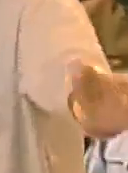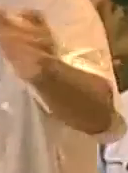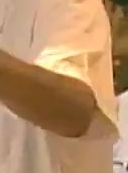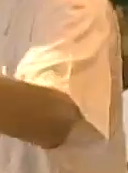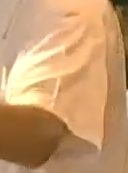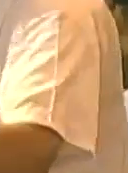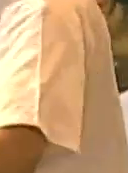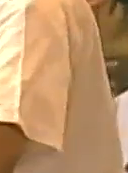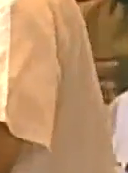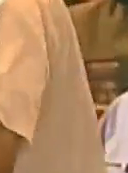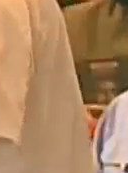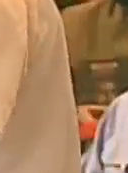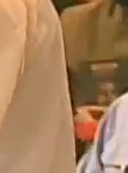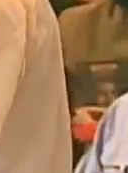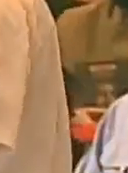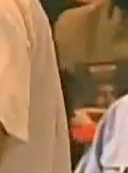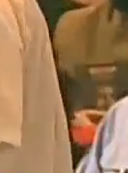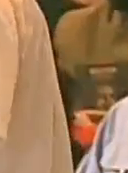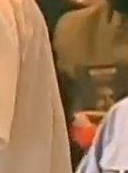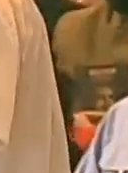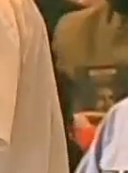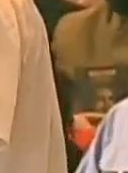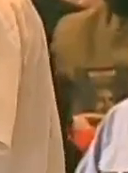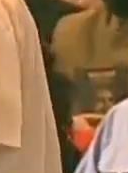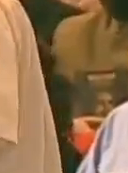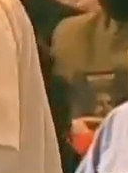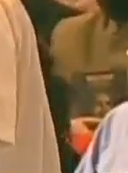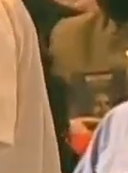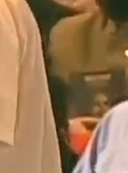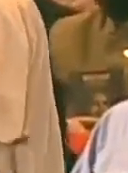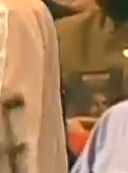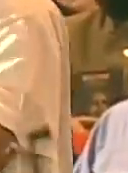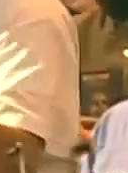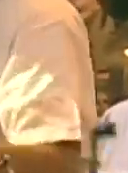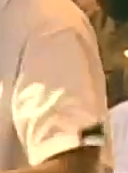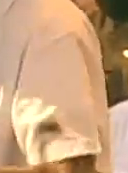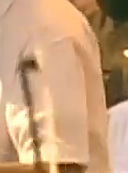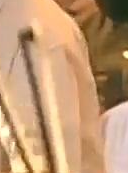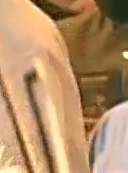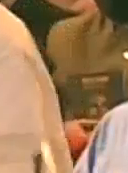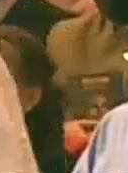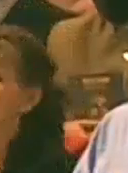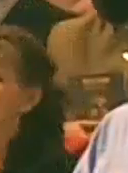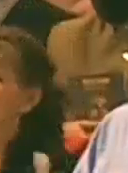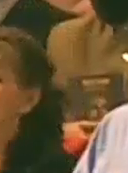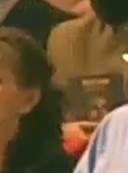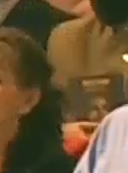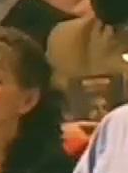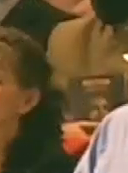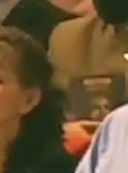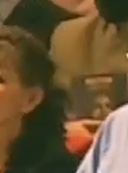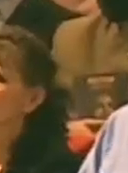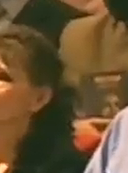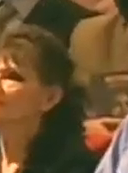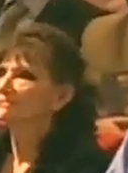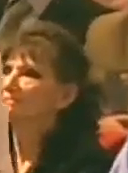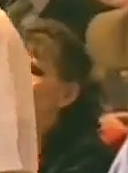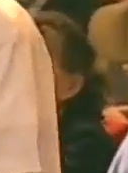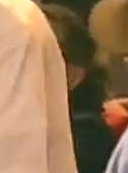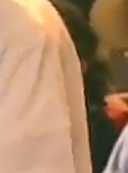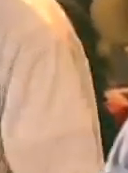Ecuador, Colombia, Bolivia, Cuba, entre otros. Han analizado temas como la